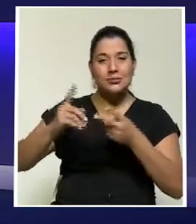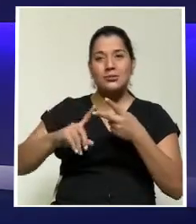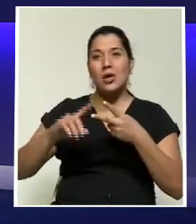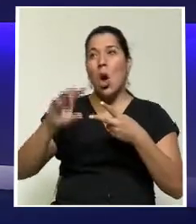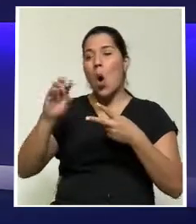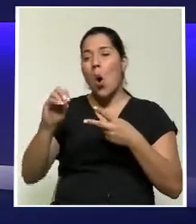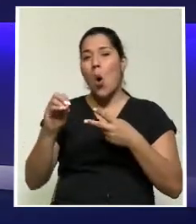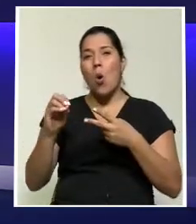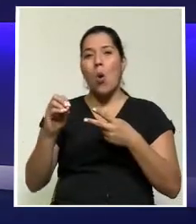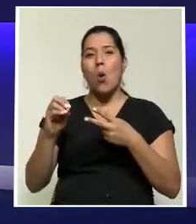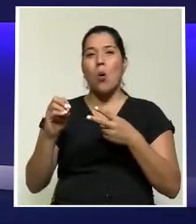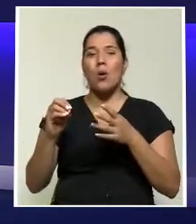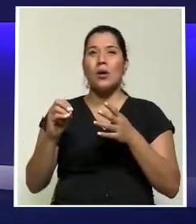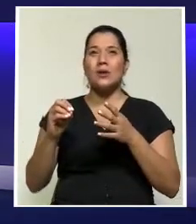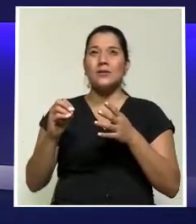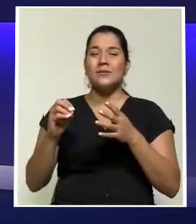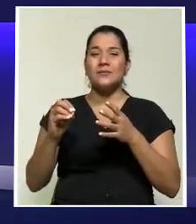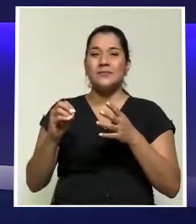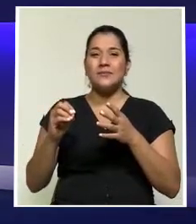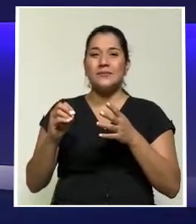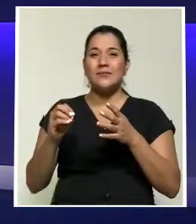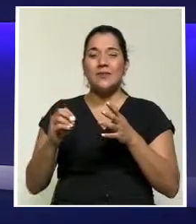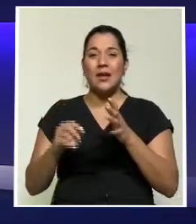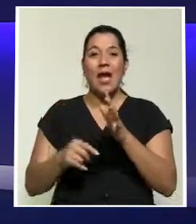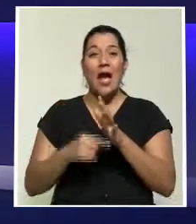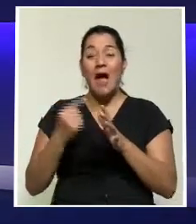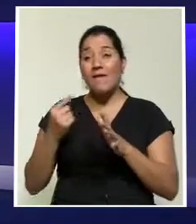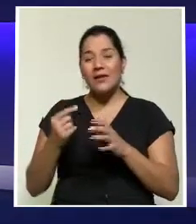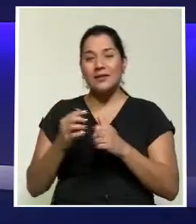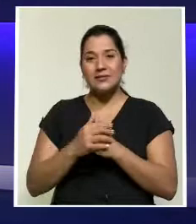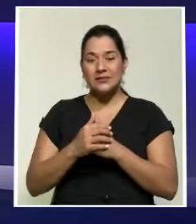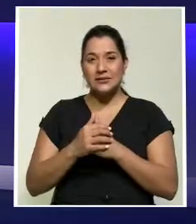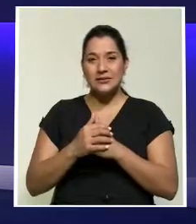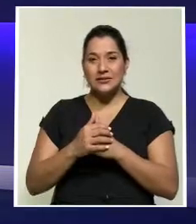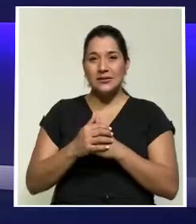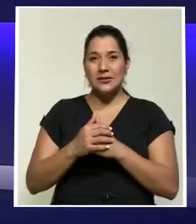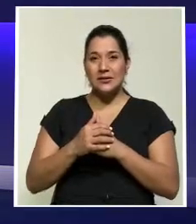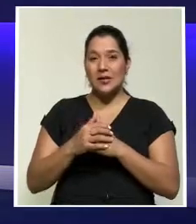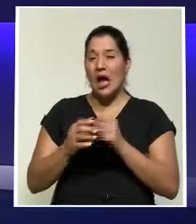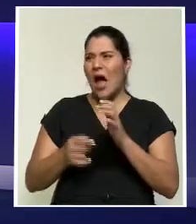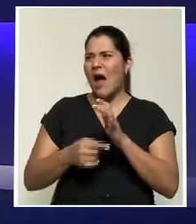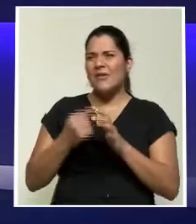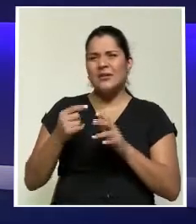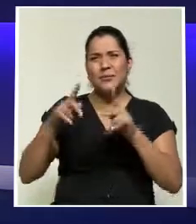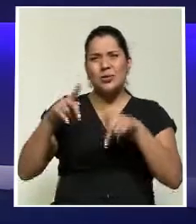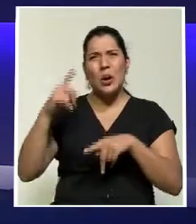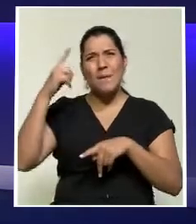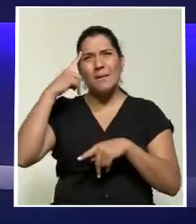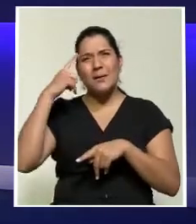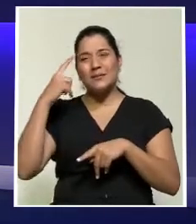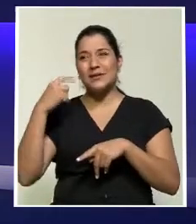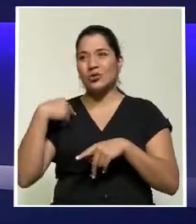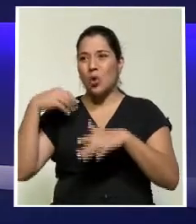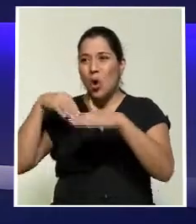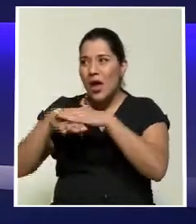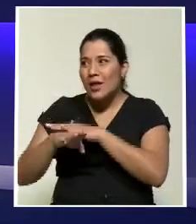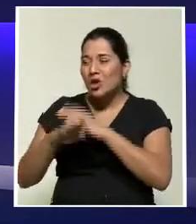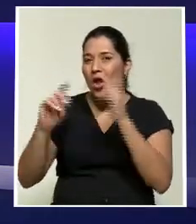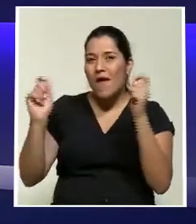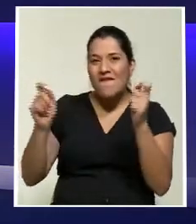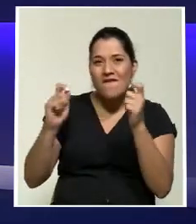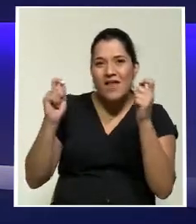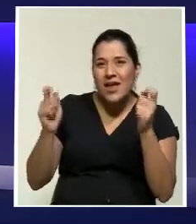bueno, la gente muchas veces me dice, es que una vez sale de talleres y encuentros y de ferias con una energía, con una fuerza también, entonces hay